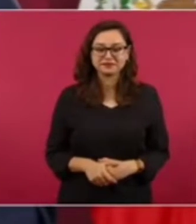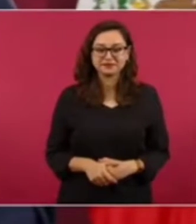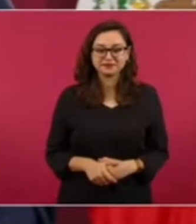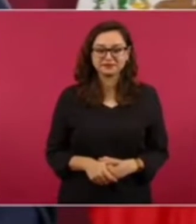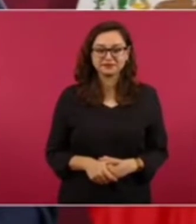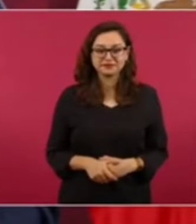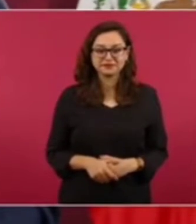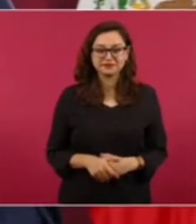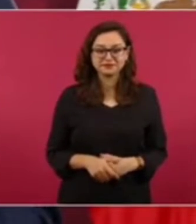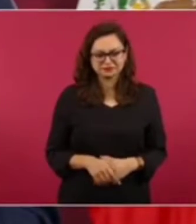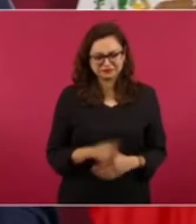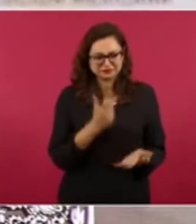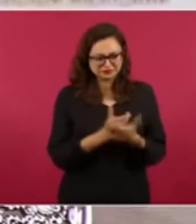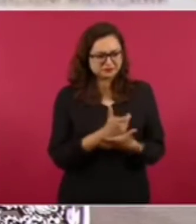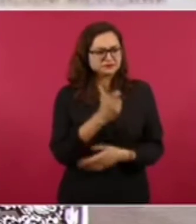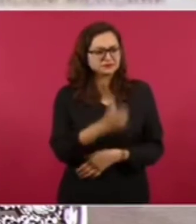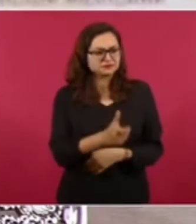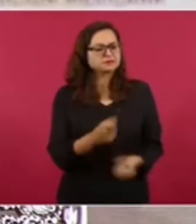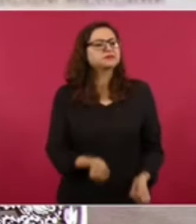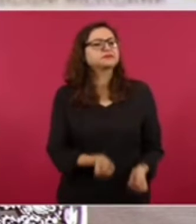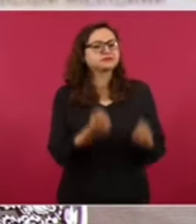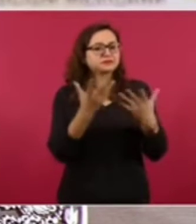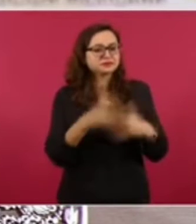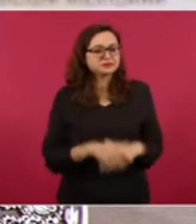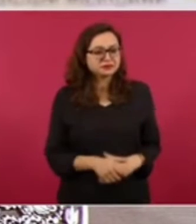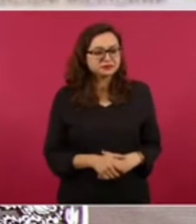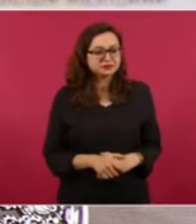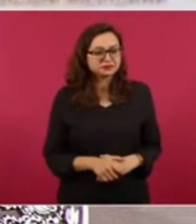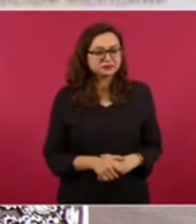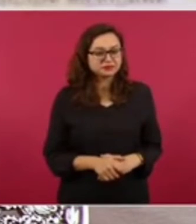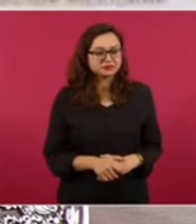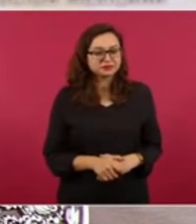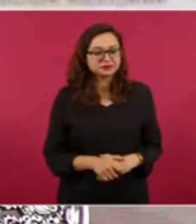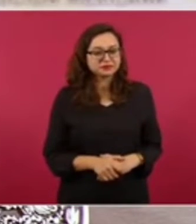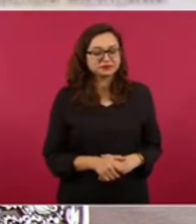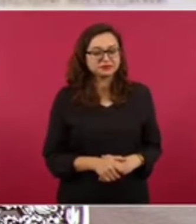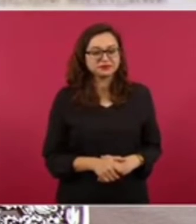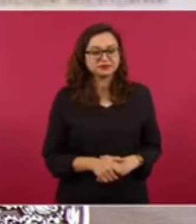¿Y cuánto hay que pagar ahí? ¿Ah?